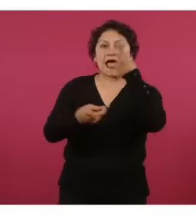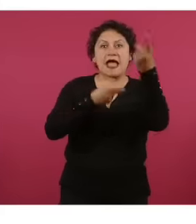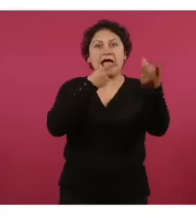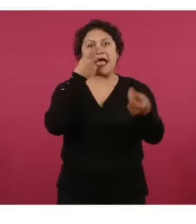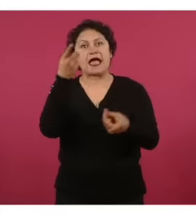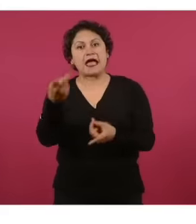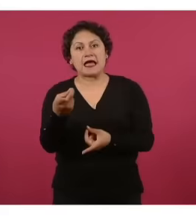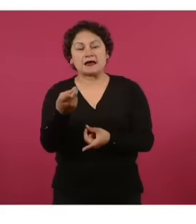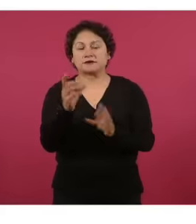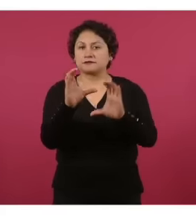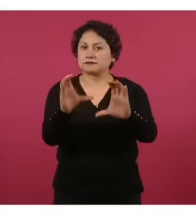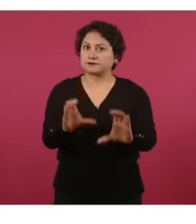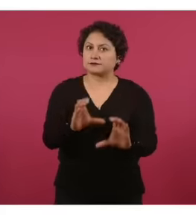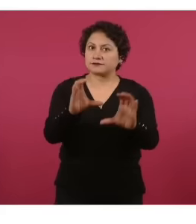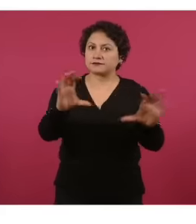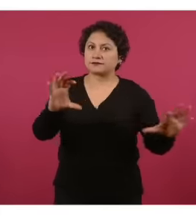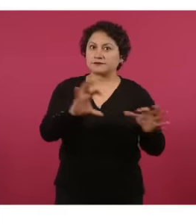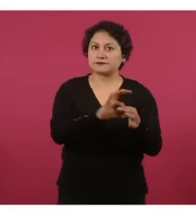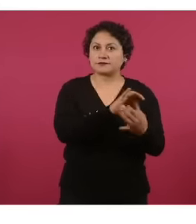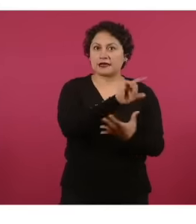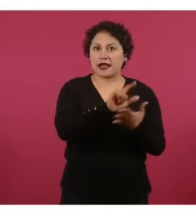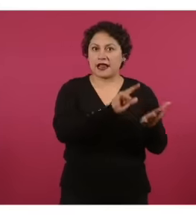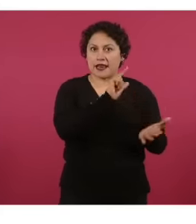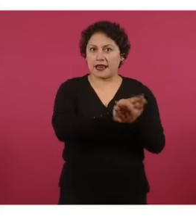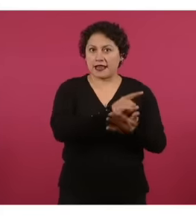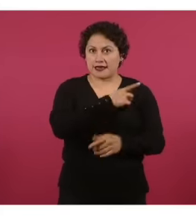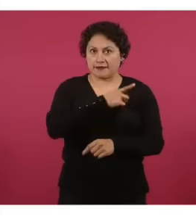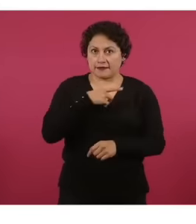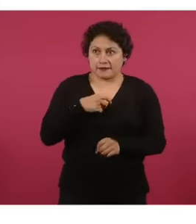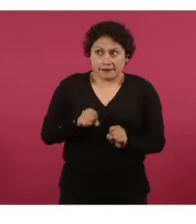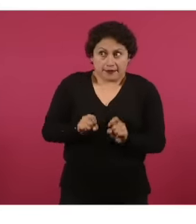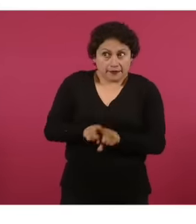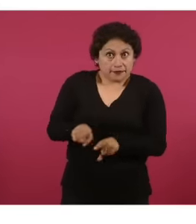ley. Él mismo,